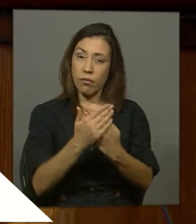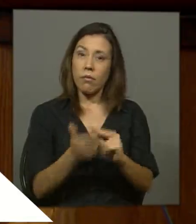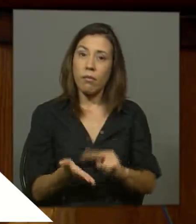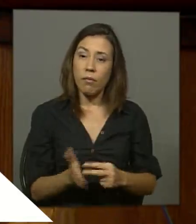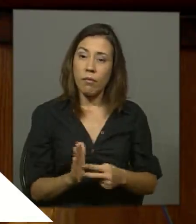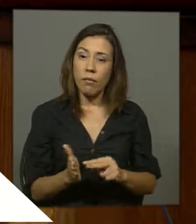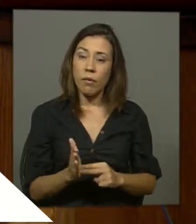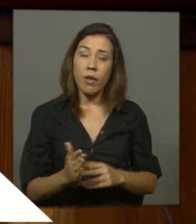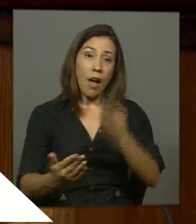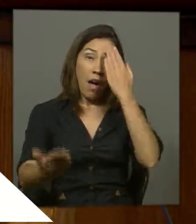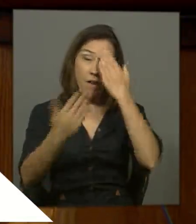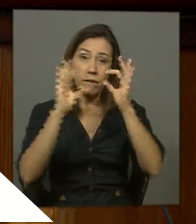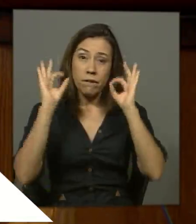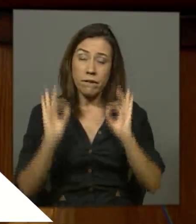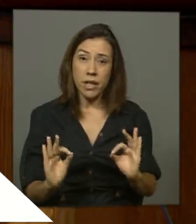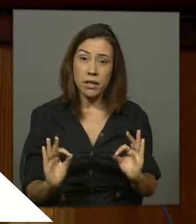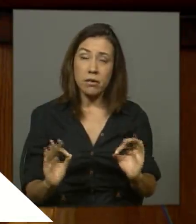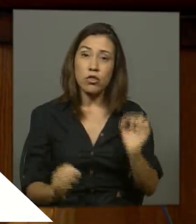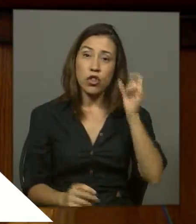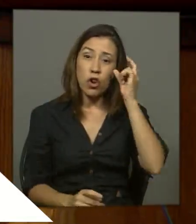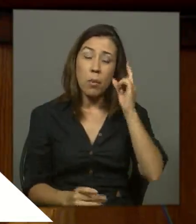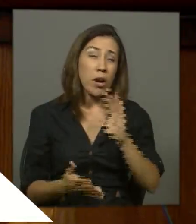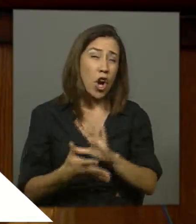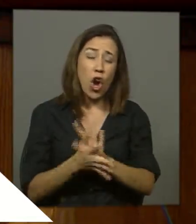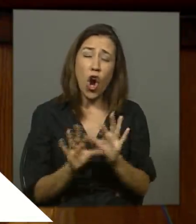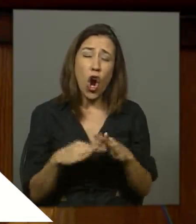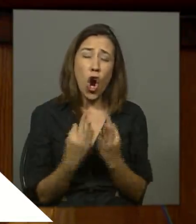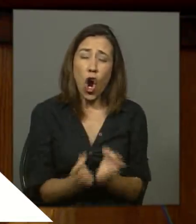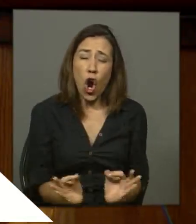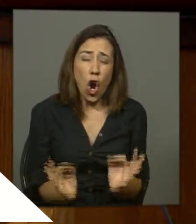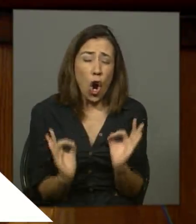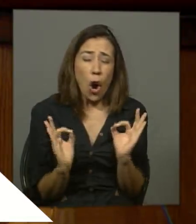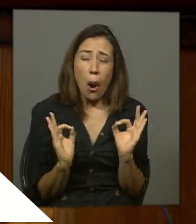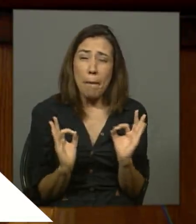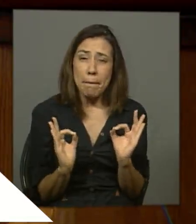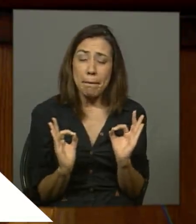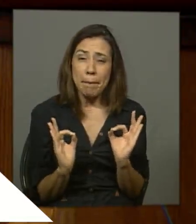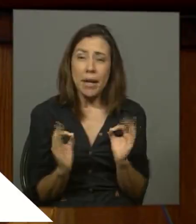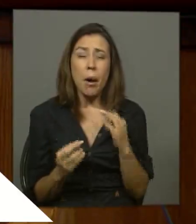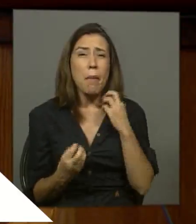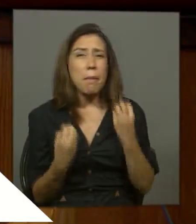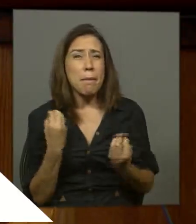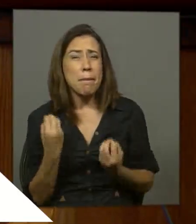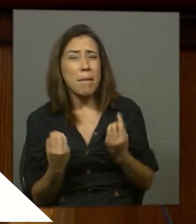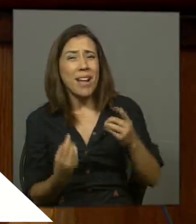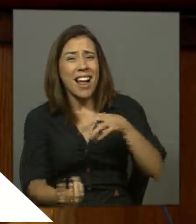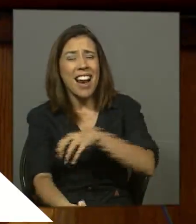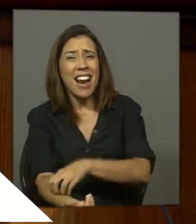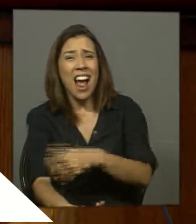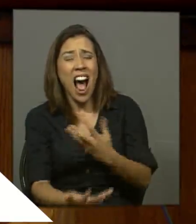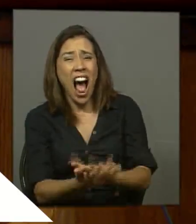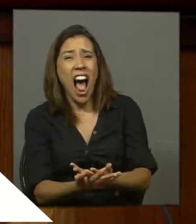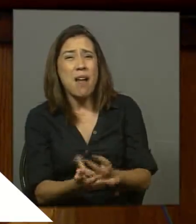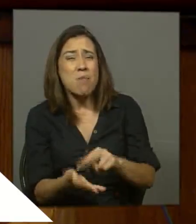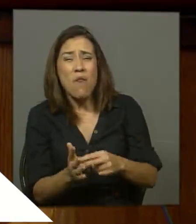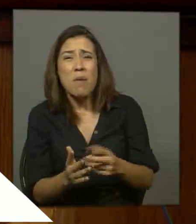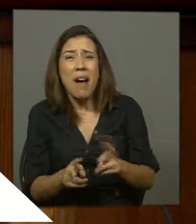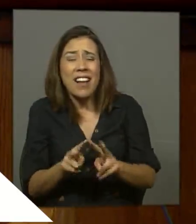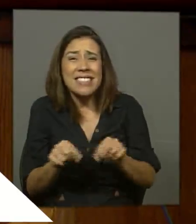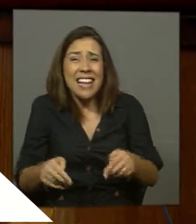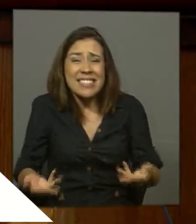problema de cara y entenderlo en toda su magnitud y entender Por qué en esas región ocurre lo que está